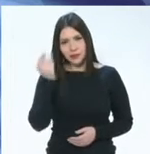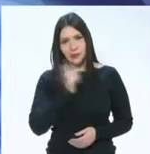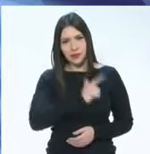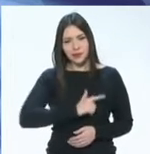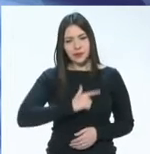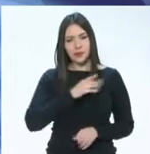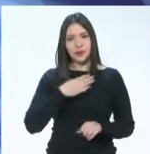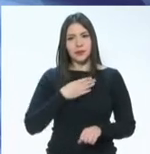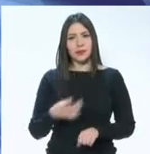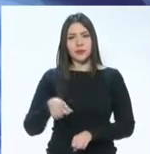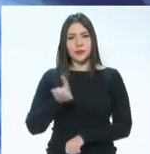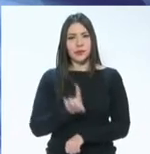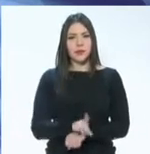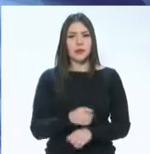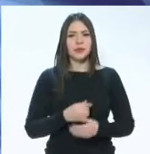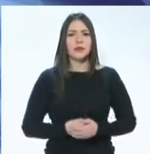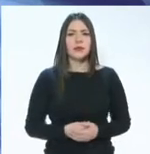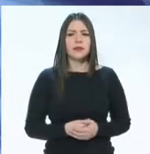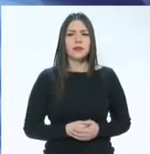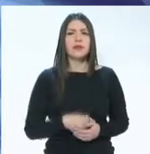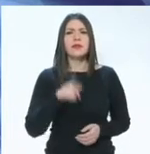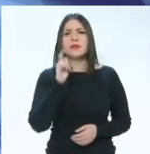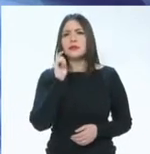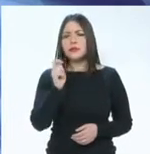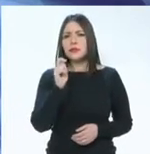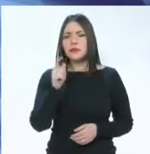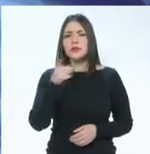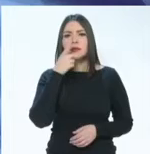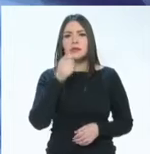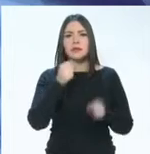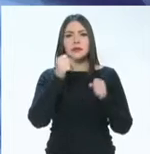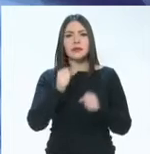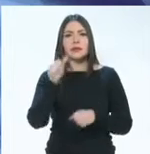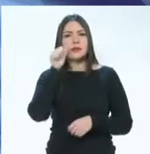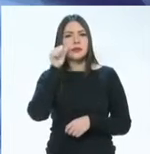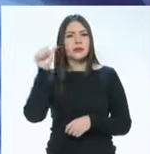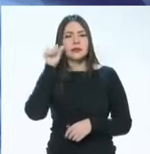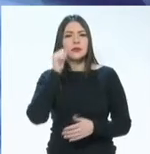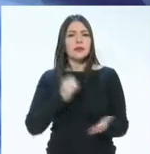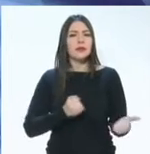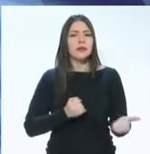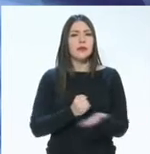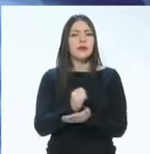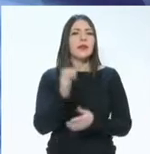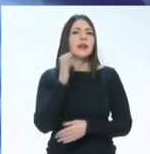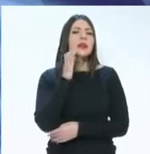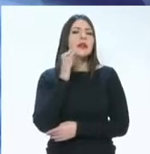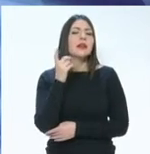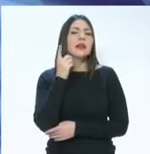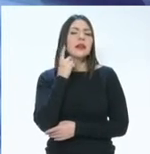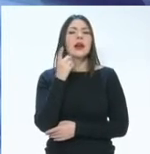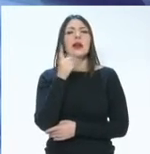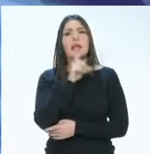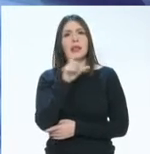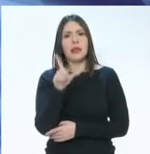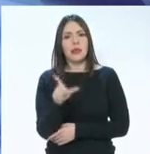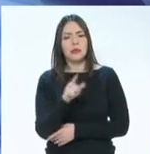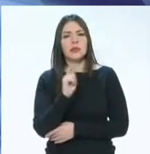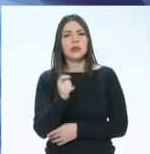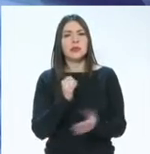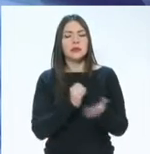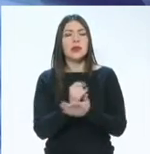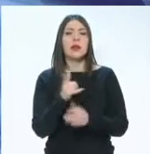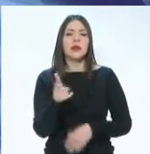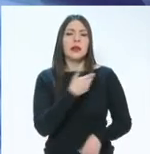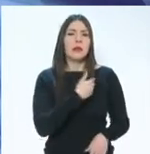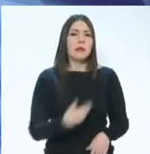días. Buen día. Doctor, pues, ¿qué fue lo que dictaminó la Cámara de Diputados? El día de ayer el presidente López Obrador manifestó su inconformidad al eliminarse este artículo